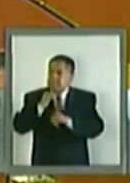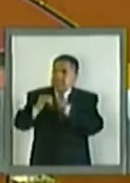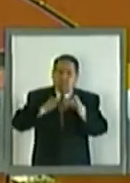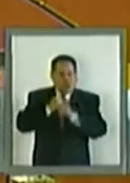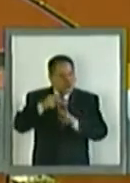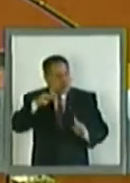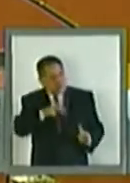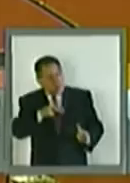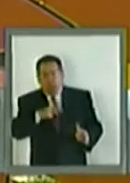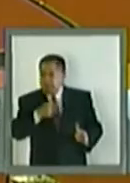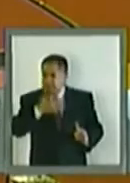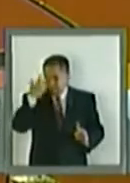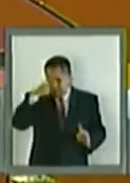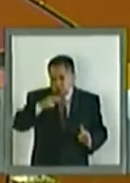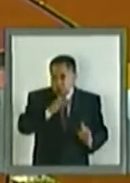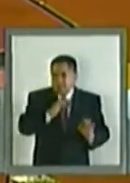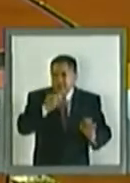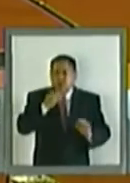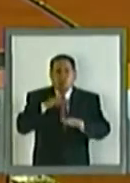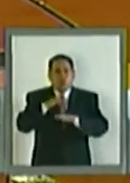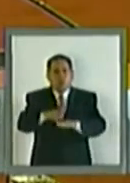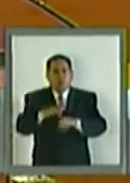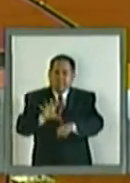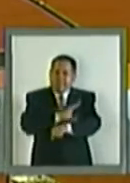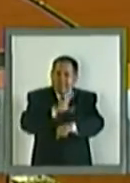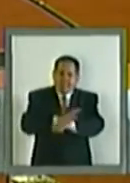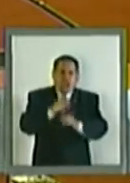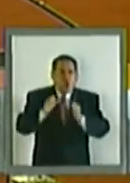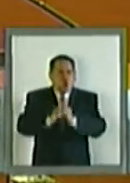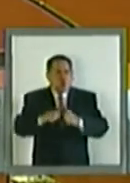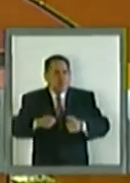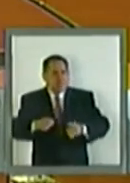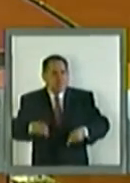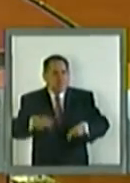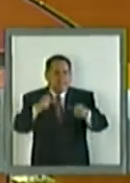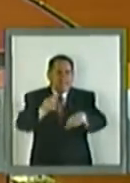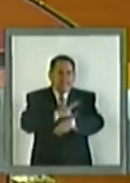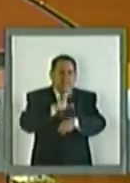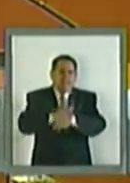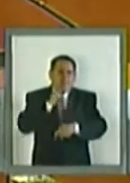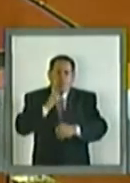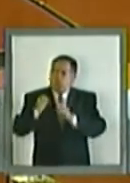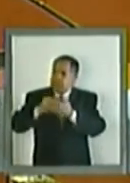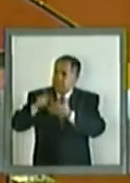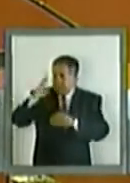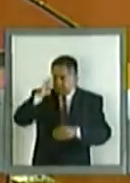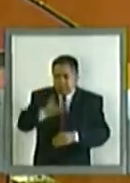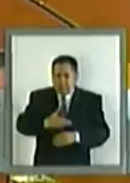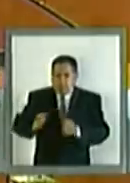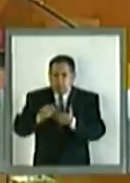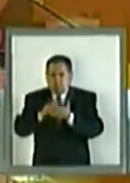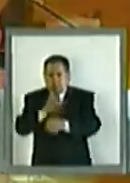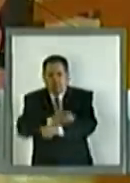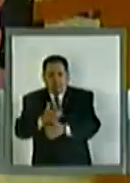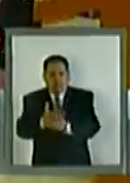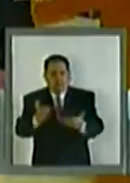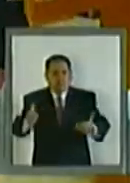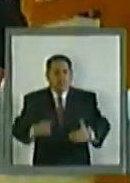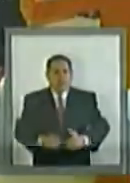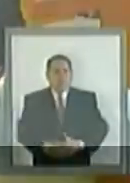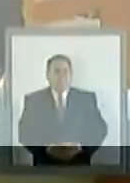nivel internacional en términos de energía y de mercado energético. Muchas gracias, presidente. Muchas gracias, compañeros.